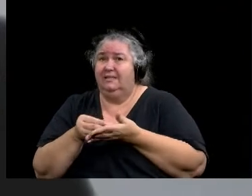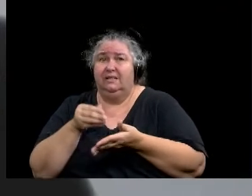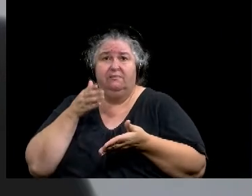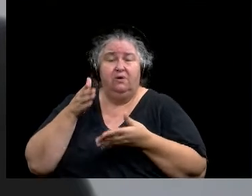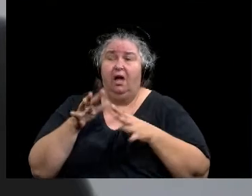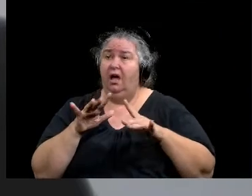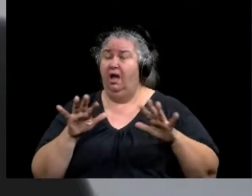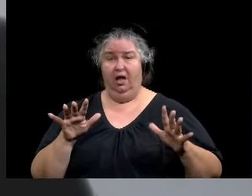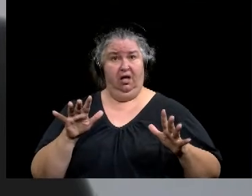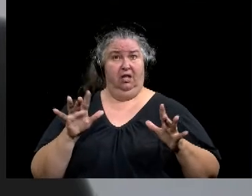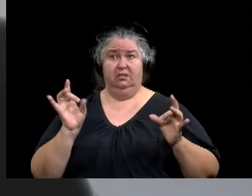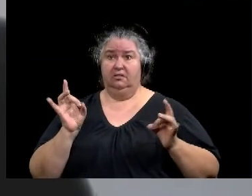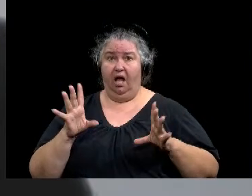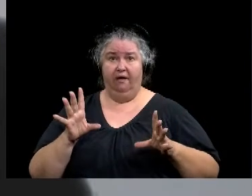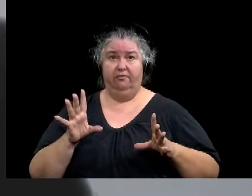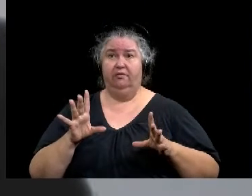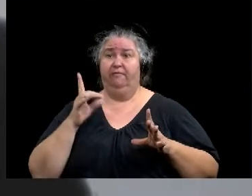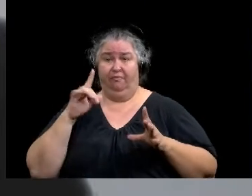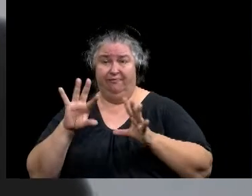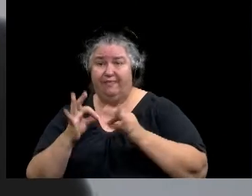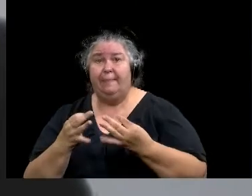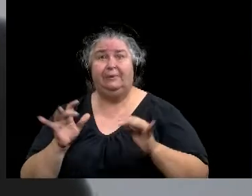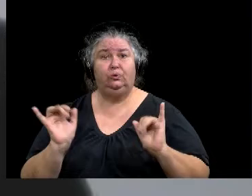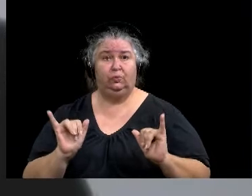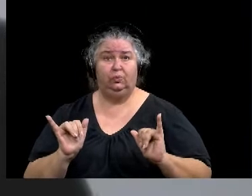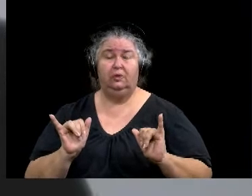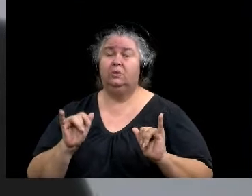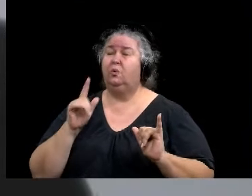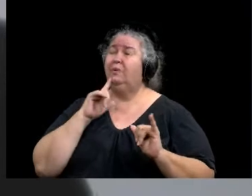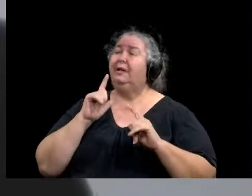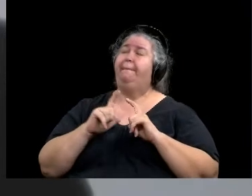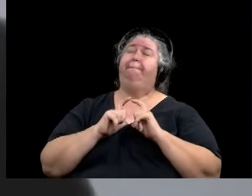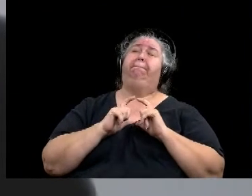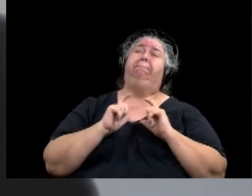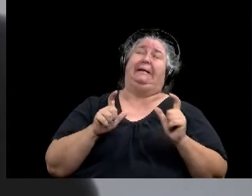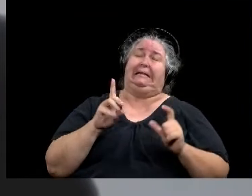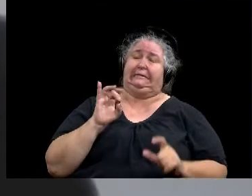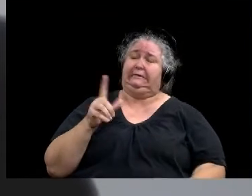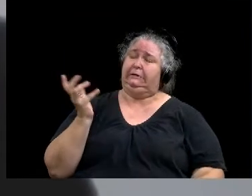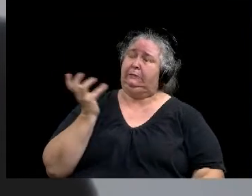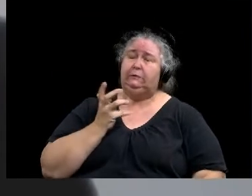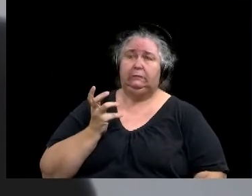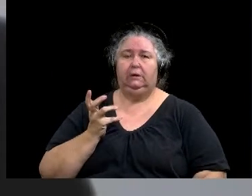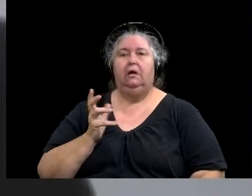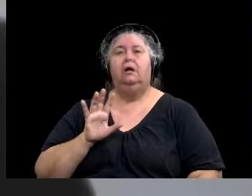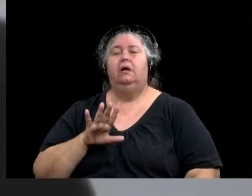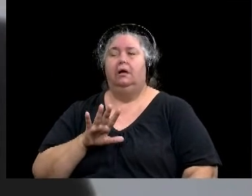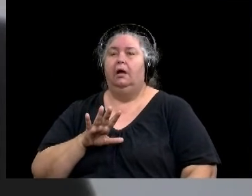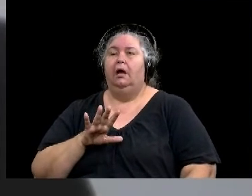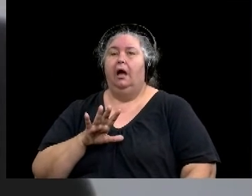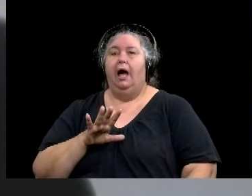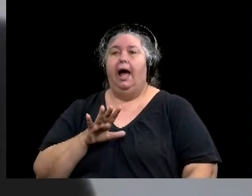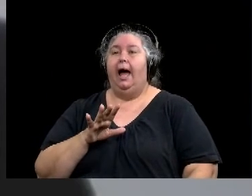y también la estabilidad financiera de su familia es algo muy grande